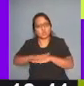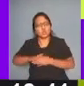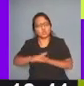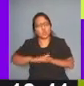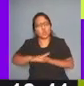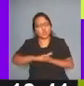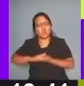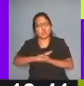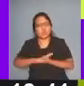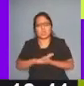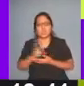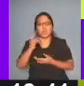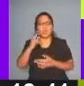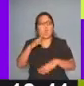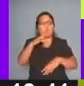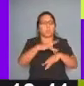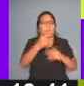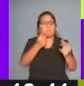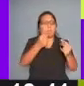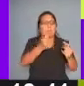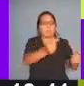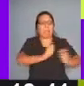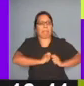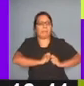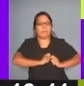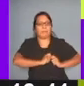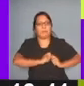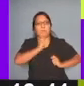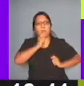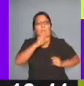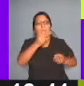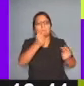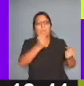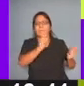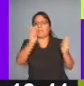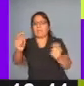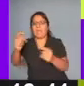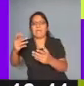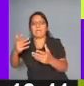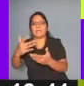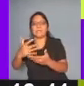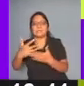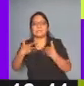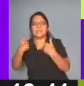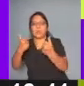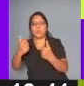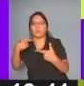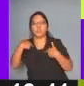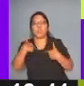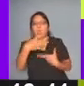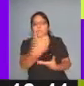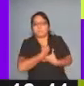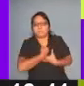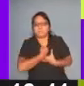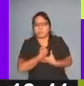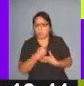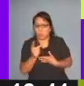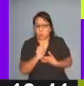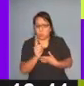tocar fondos que tengan que destinarse a la salud y la alimentación del pueblo. En ese